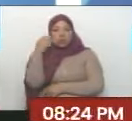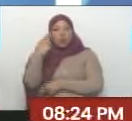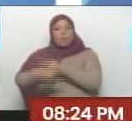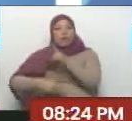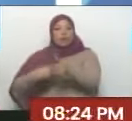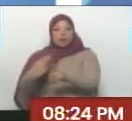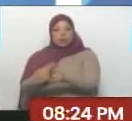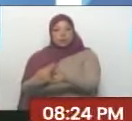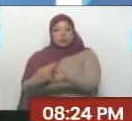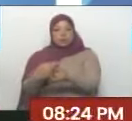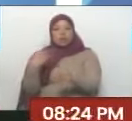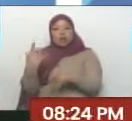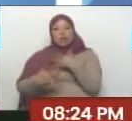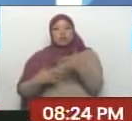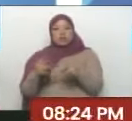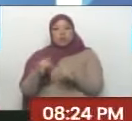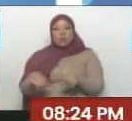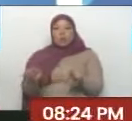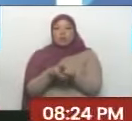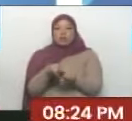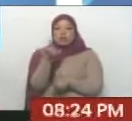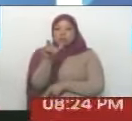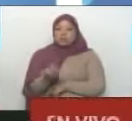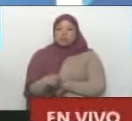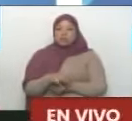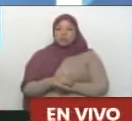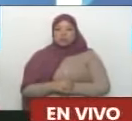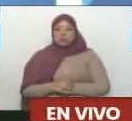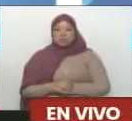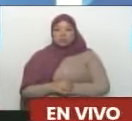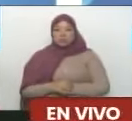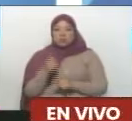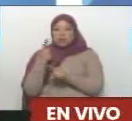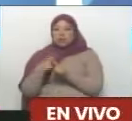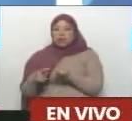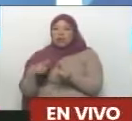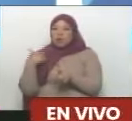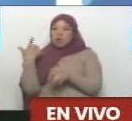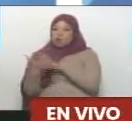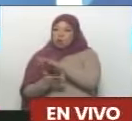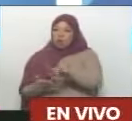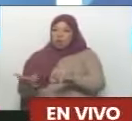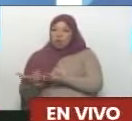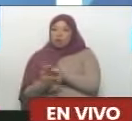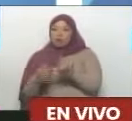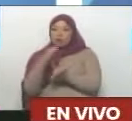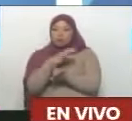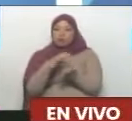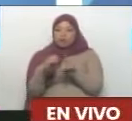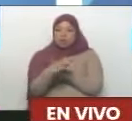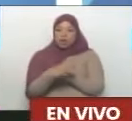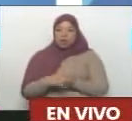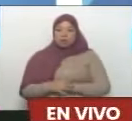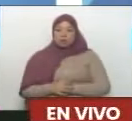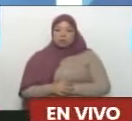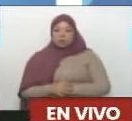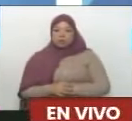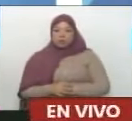podrá hacer algo para mitigarla. Y el otro es la crisis cultural.